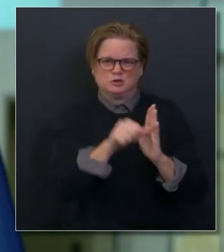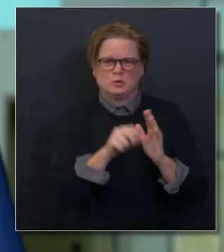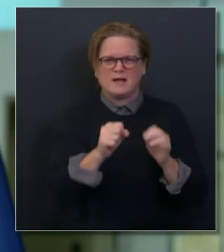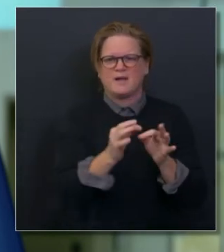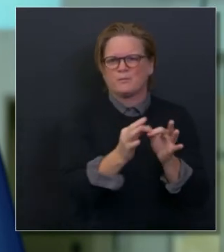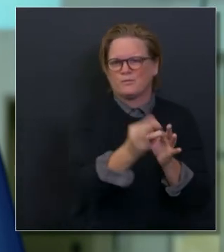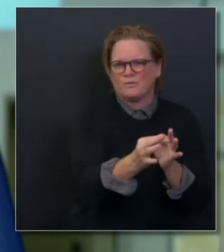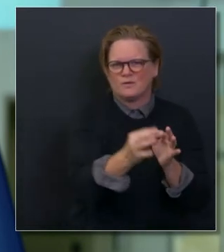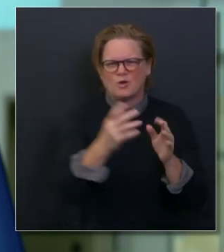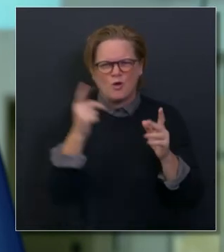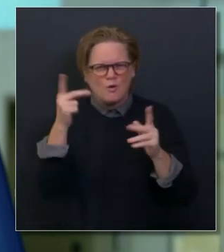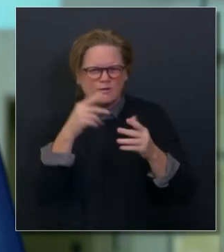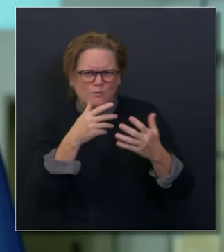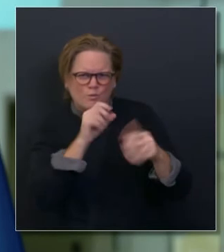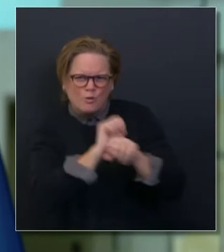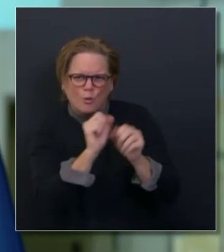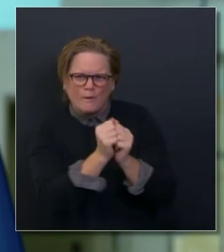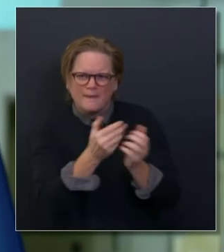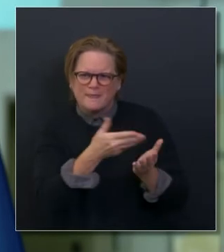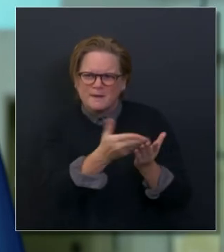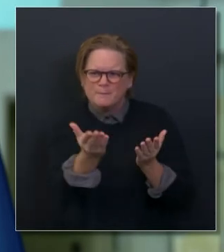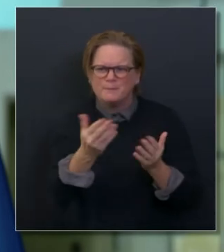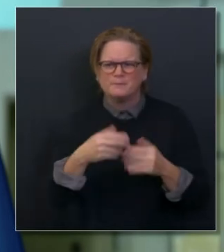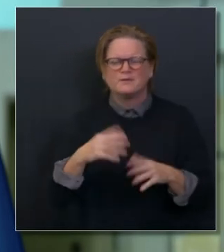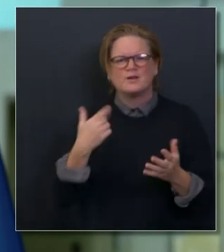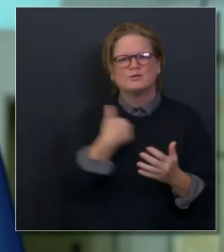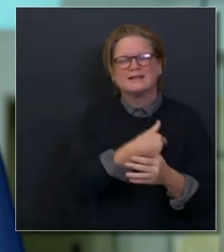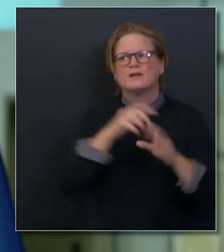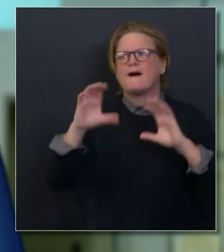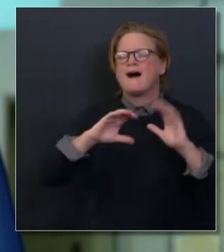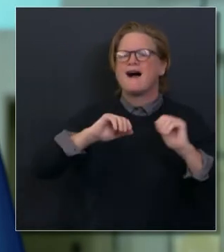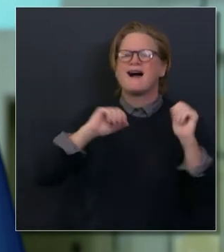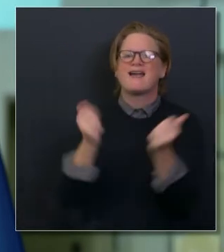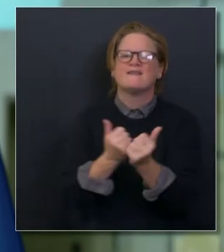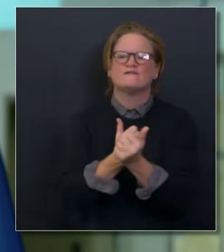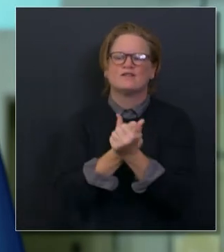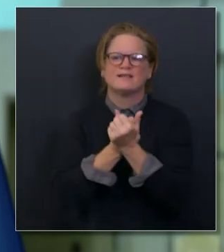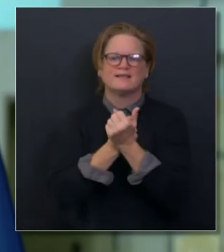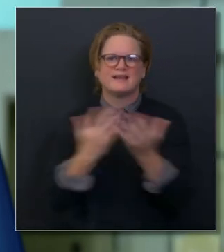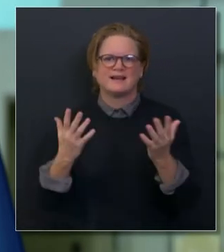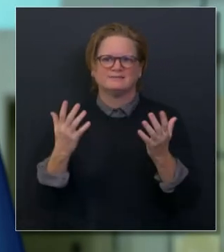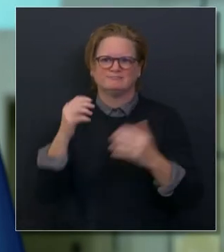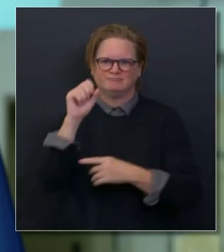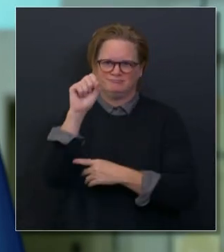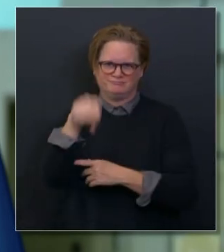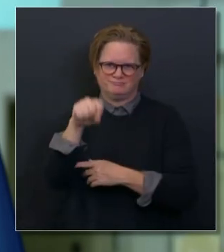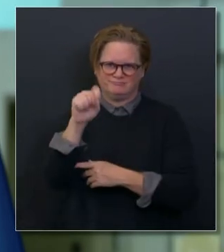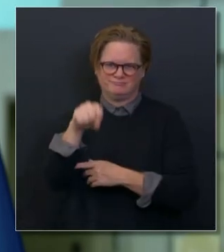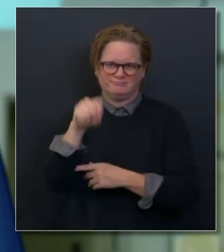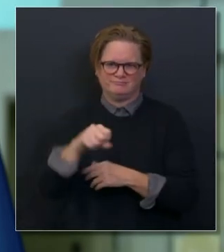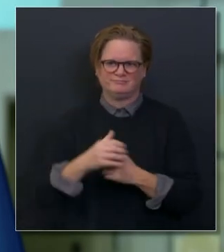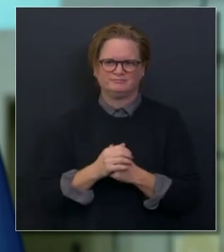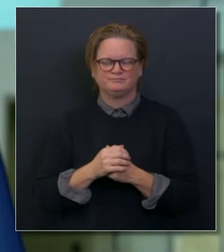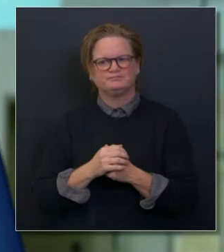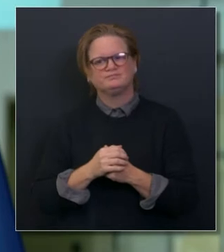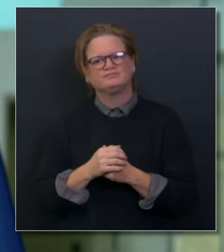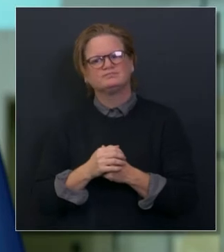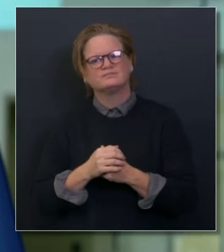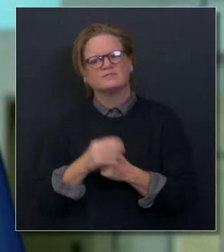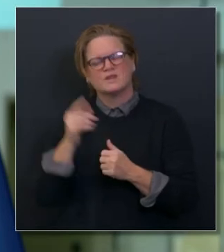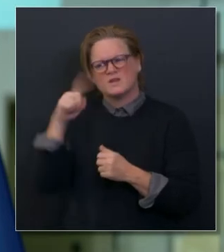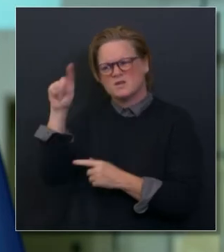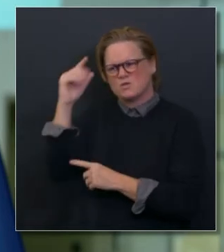servicios en sistemas de entrega de servicios médicos. Muchos han sido actualizados, muchos están en la fase